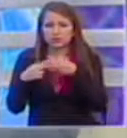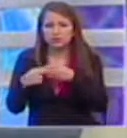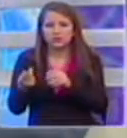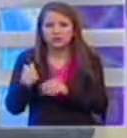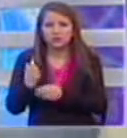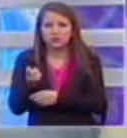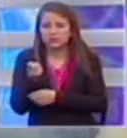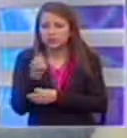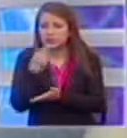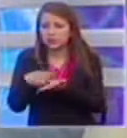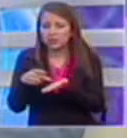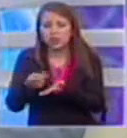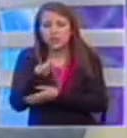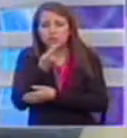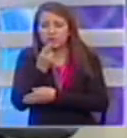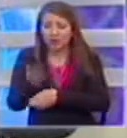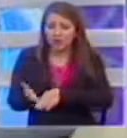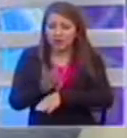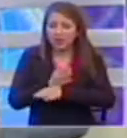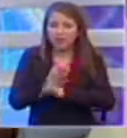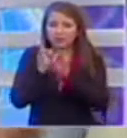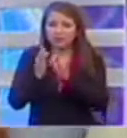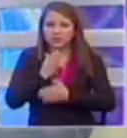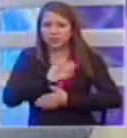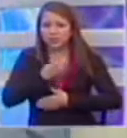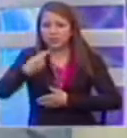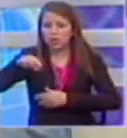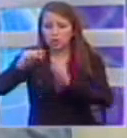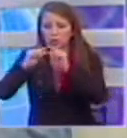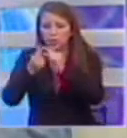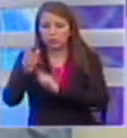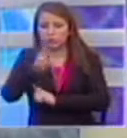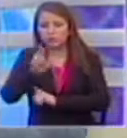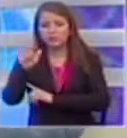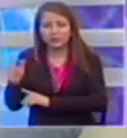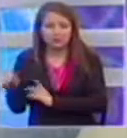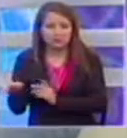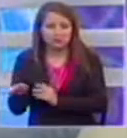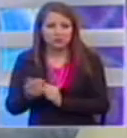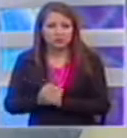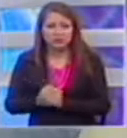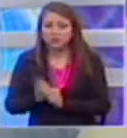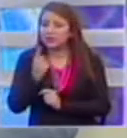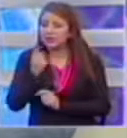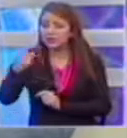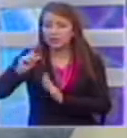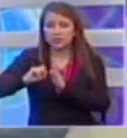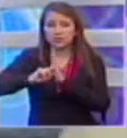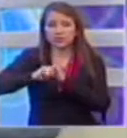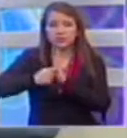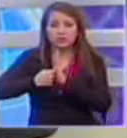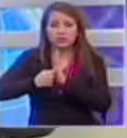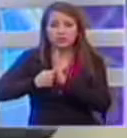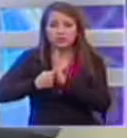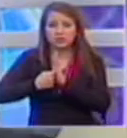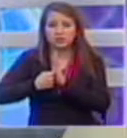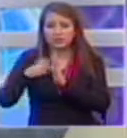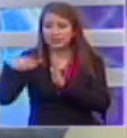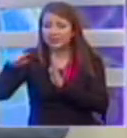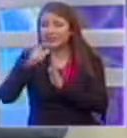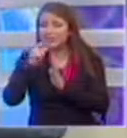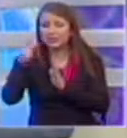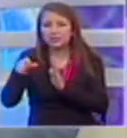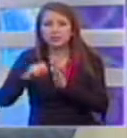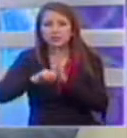públicos en un acto de pre-campaña benéfico para el movimiento de Alianza País, en donde el contralor El